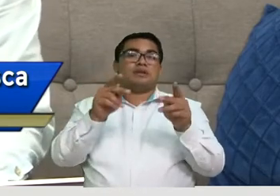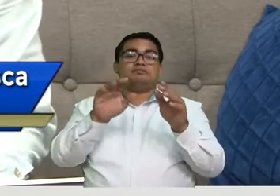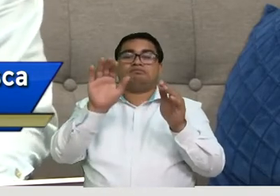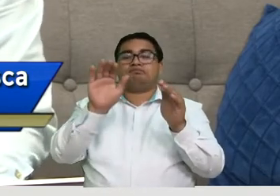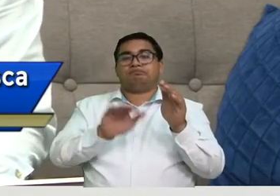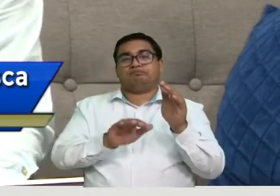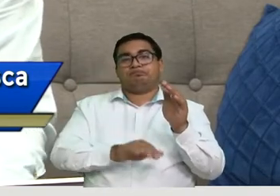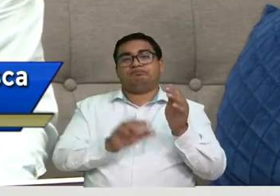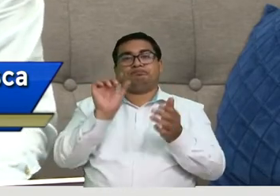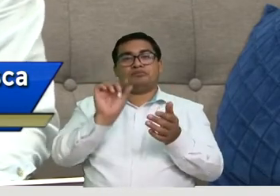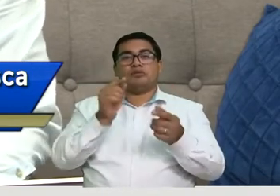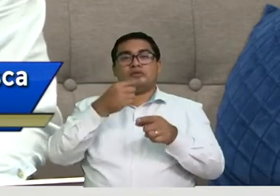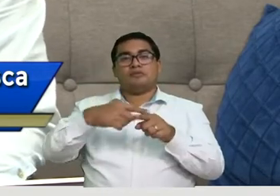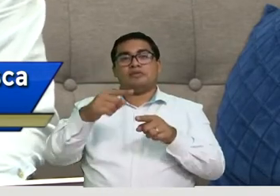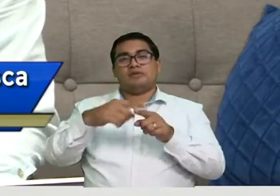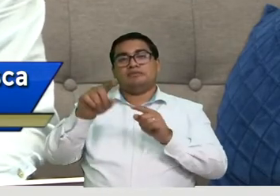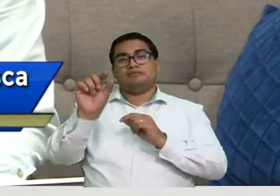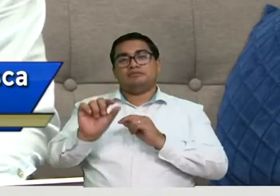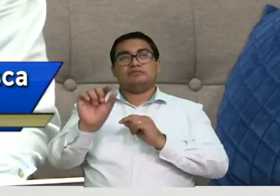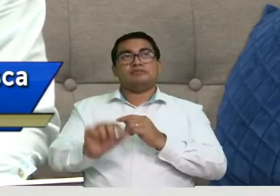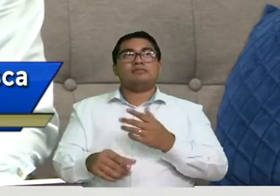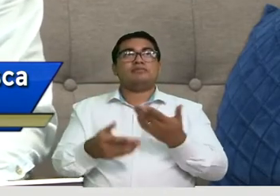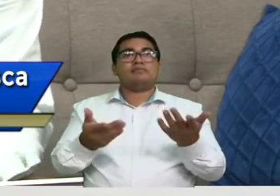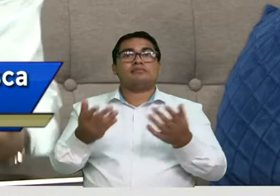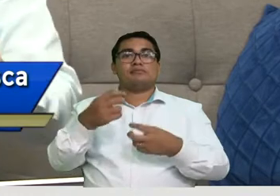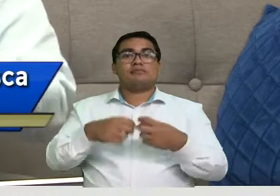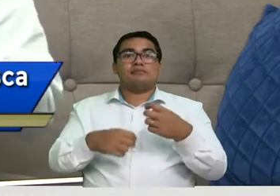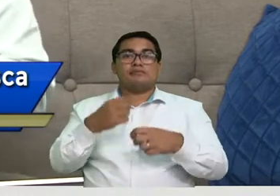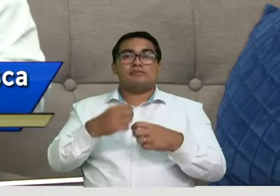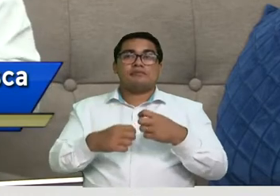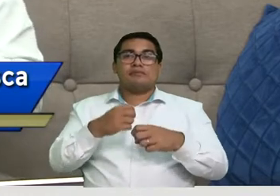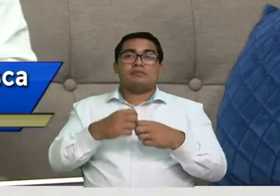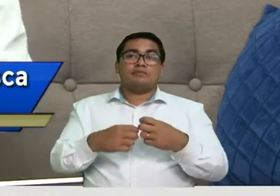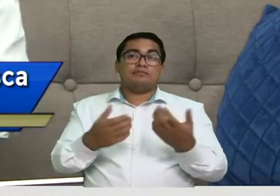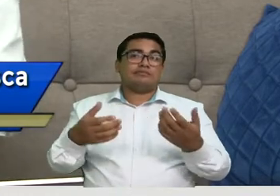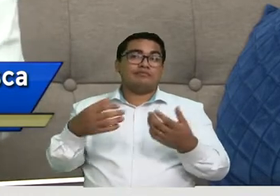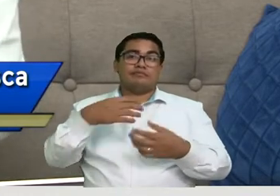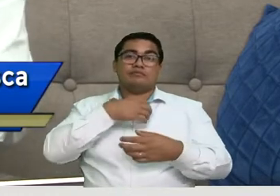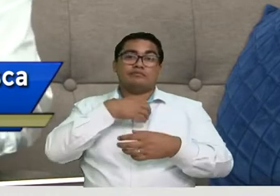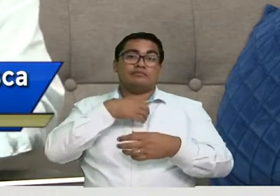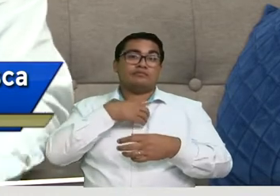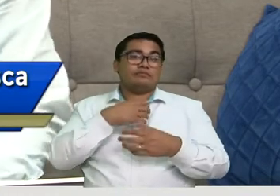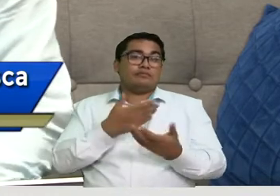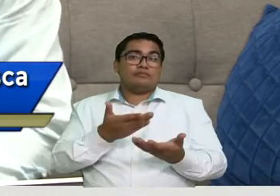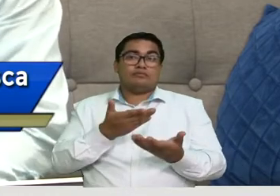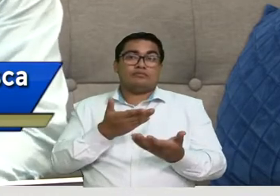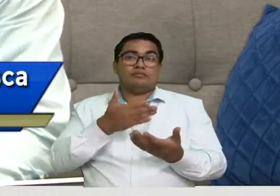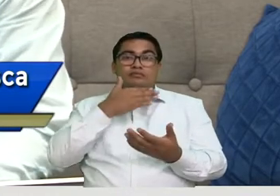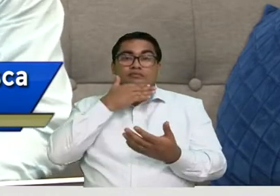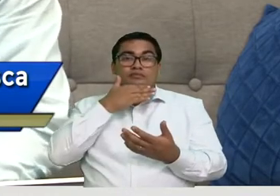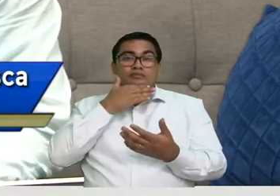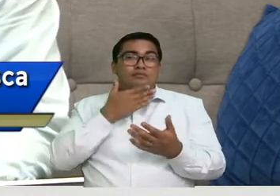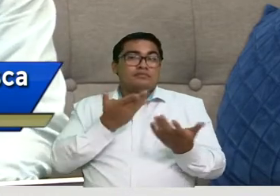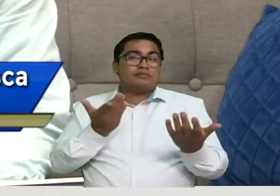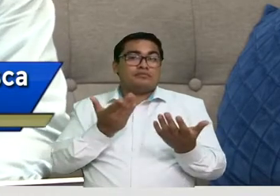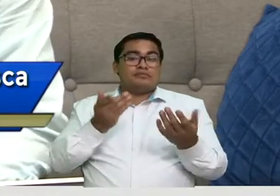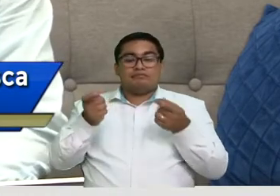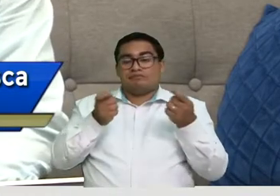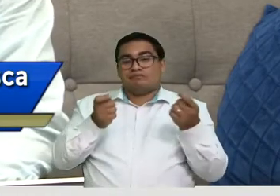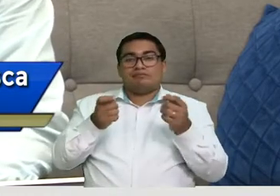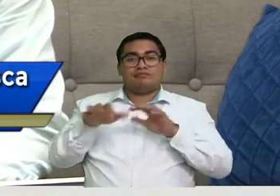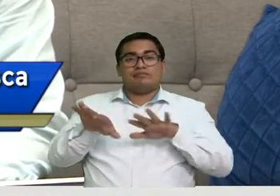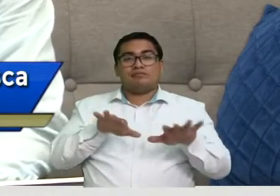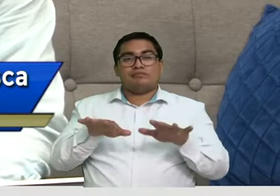disminuido, ¿ya? Y eso nos está afectando. No es una variable de la cual nosotros tenemos control.